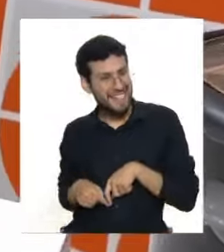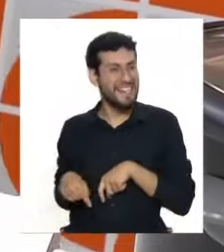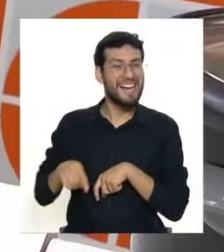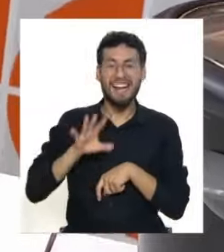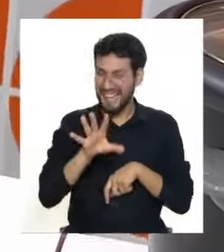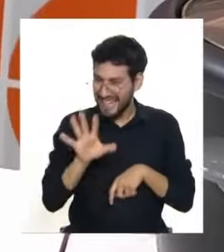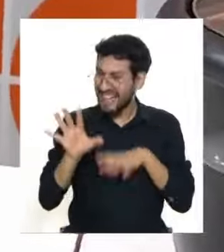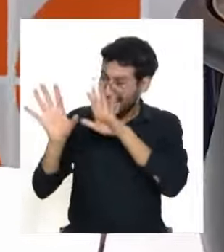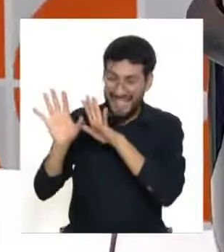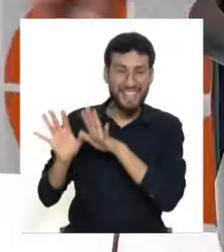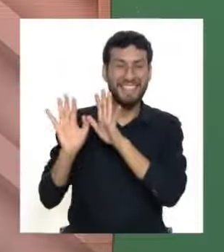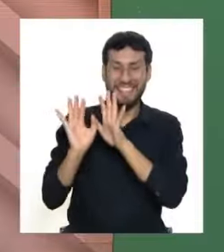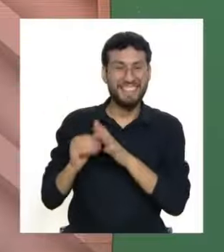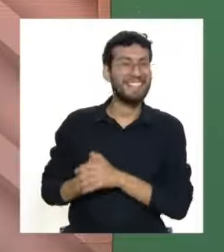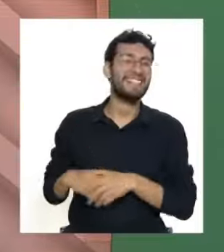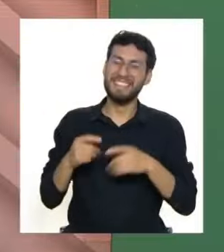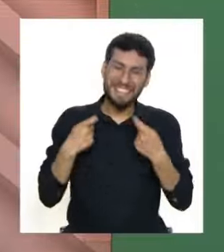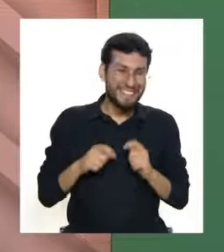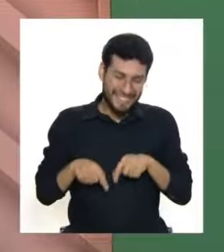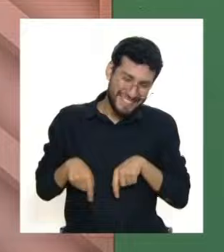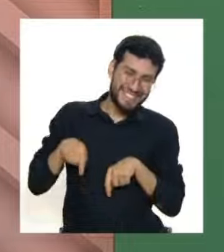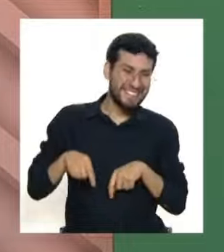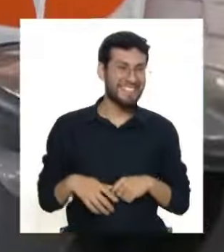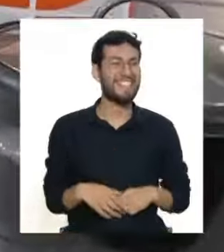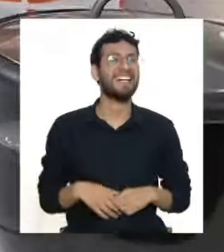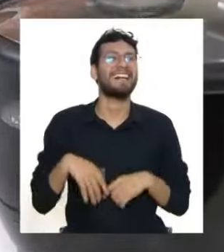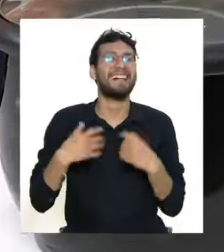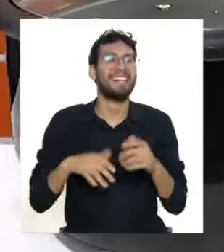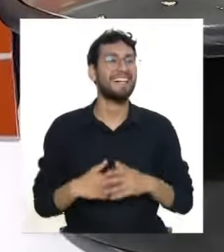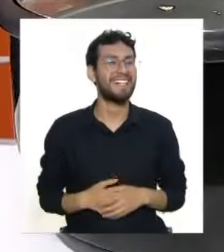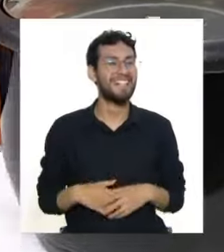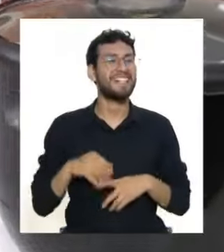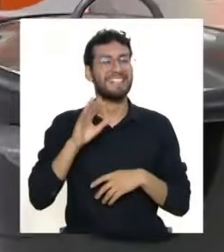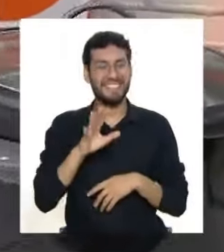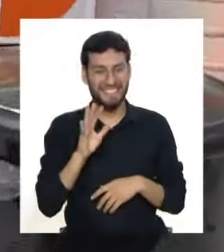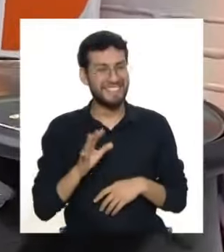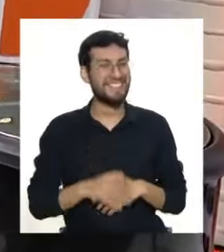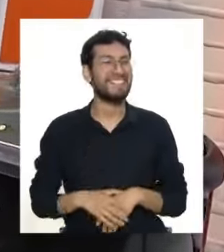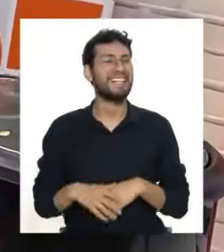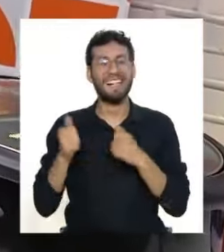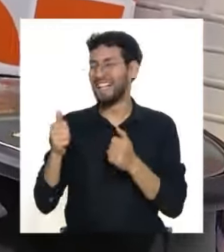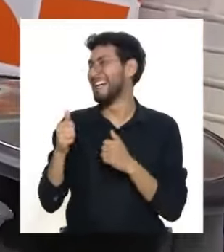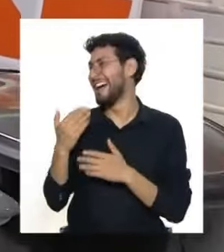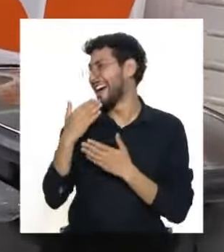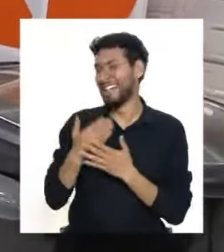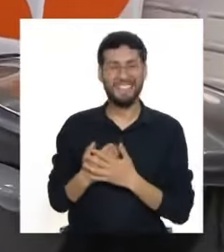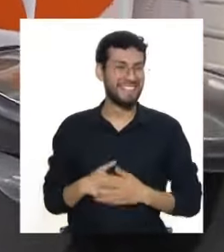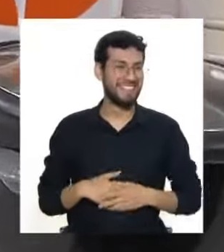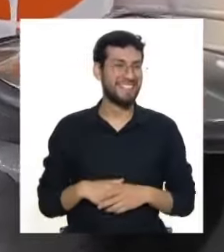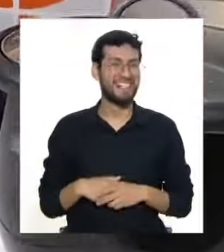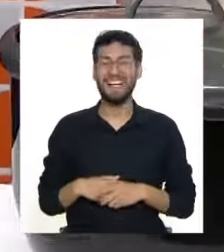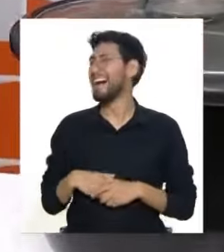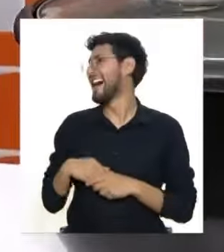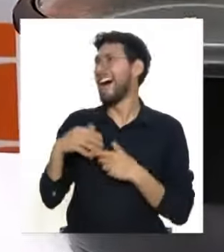la canilla. No puedo, esto está muy alto. Es el vestido que no me deja. ¡Eso!